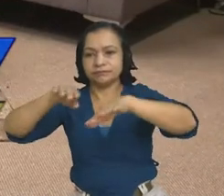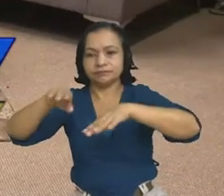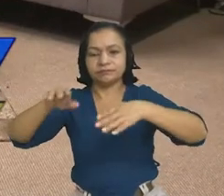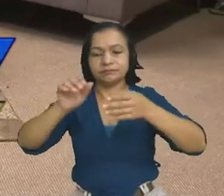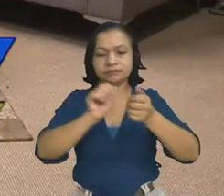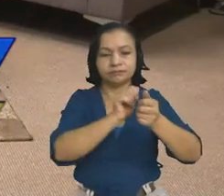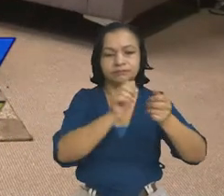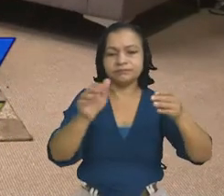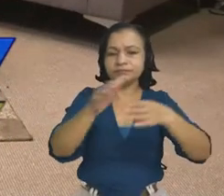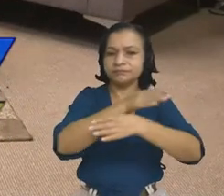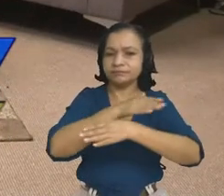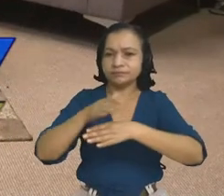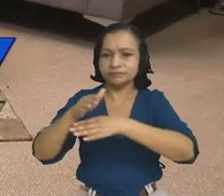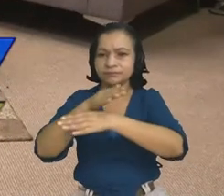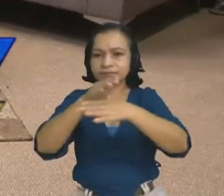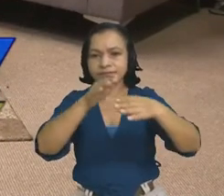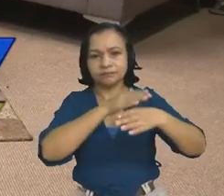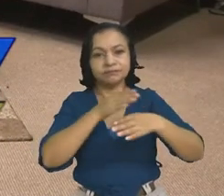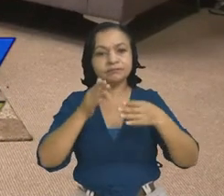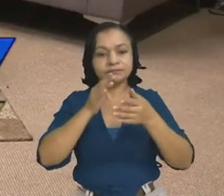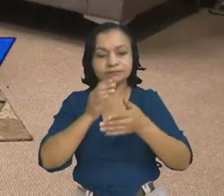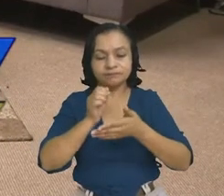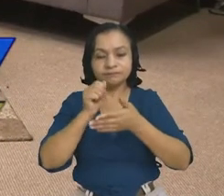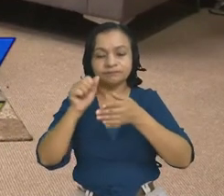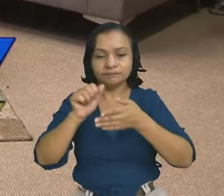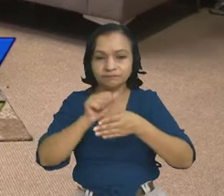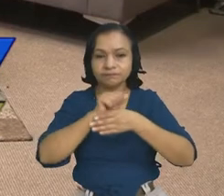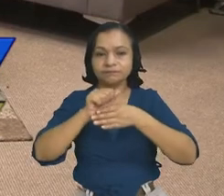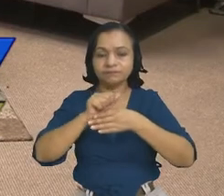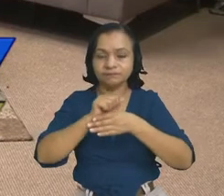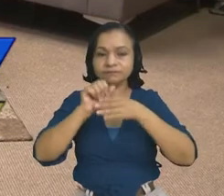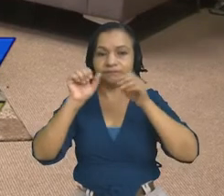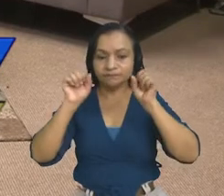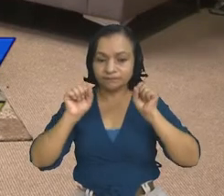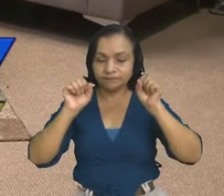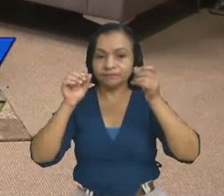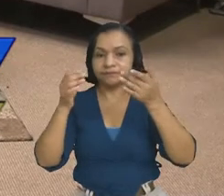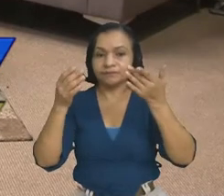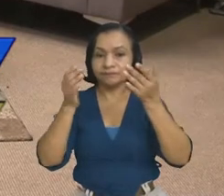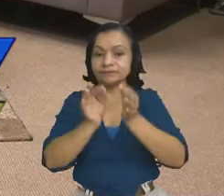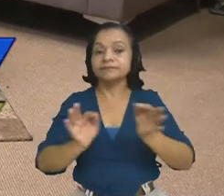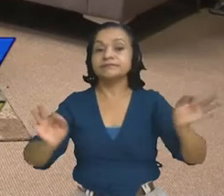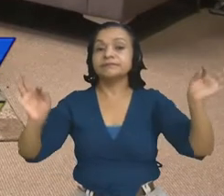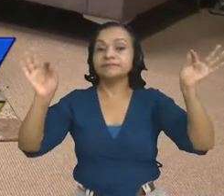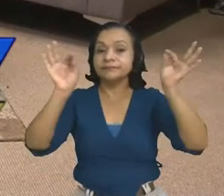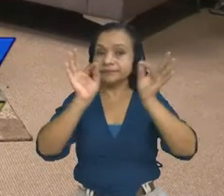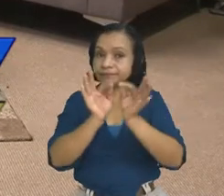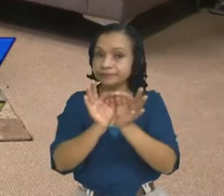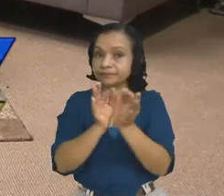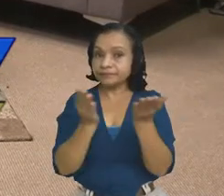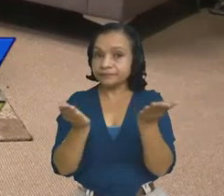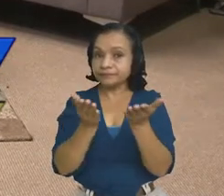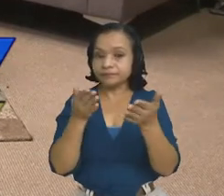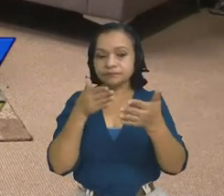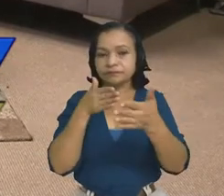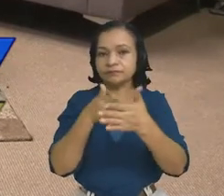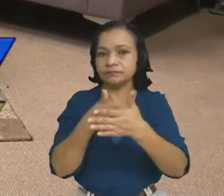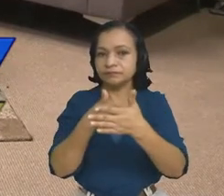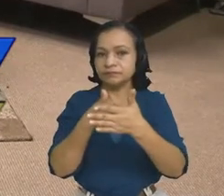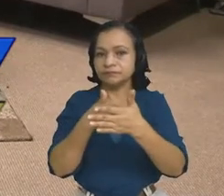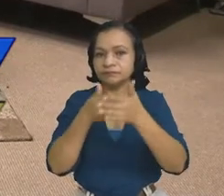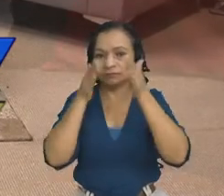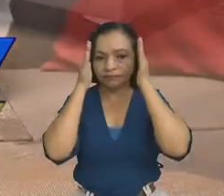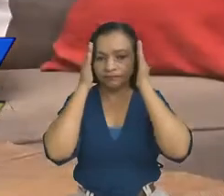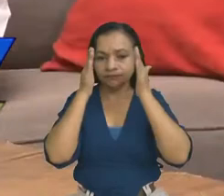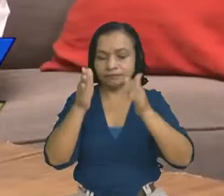a ver para ayudar también en los procesos de rehabilitación. Entonces, creo que es muy importante ese esfuerzo que se está realizando, y eso no va a interrumpir lo